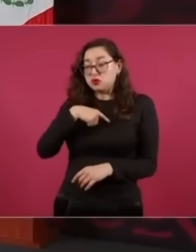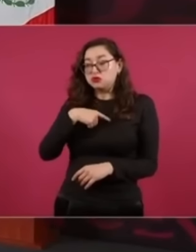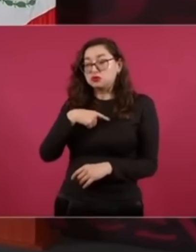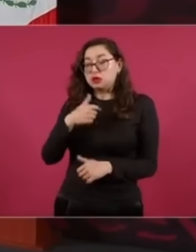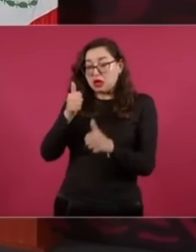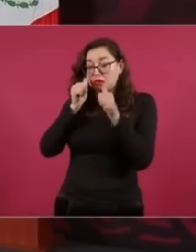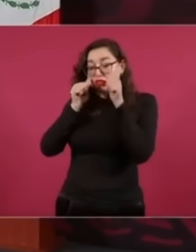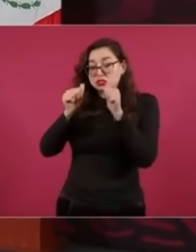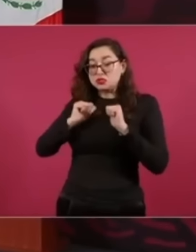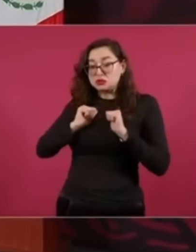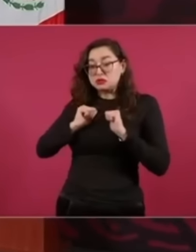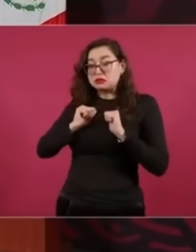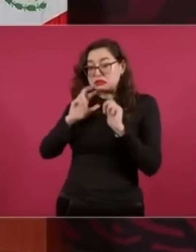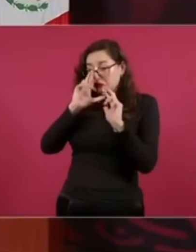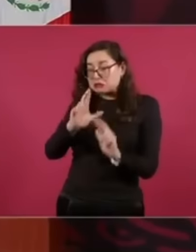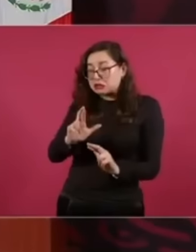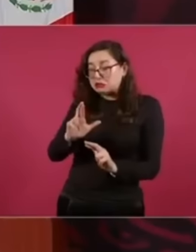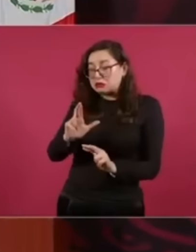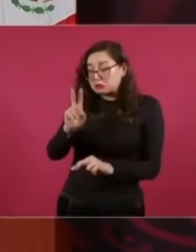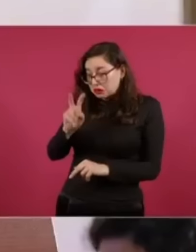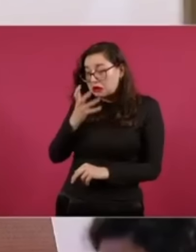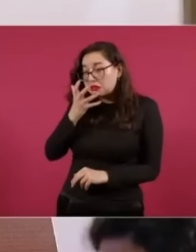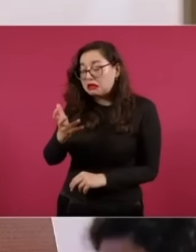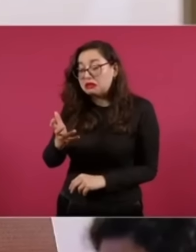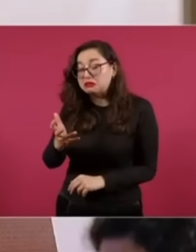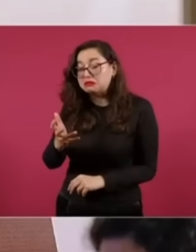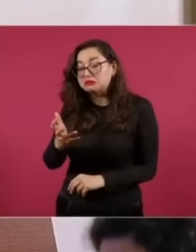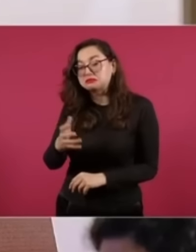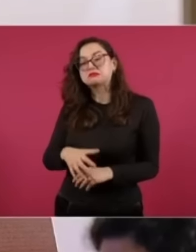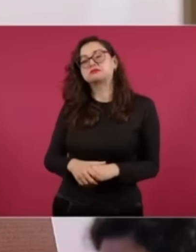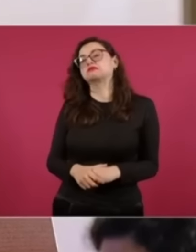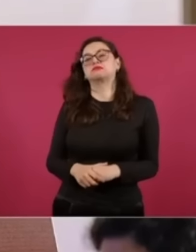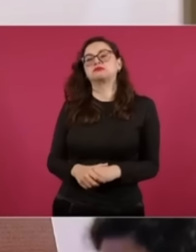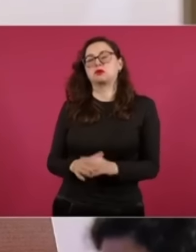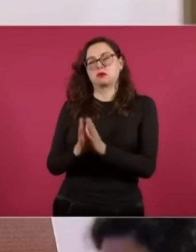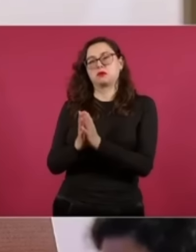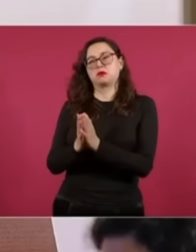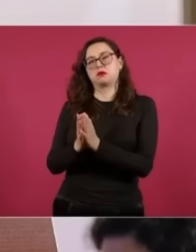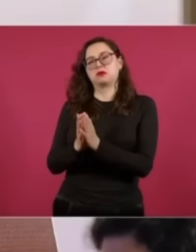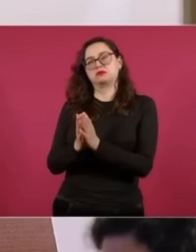o sea, pregunta, ¿verdad? Sí, es una pregunta. Por favor, seamos serios.